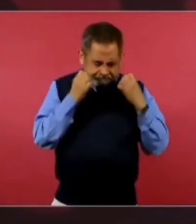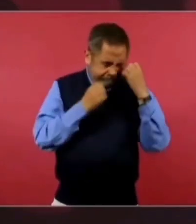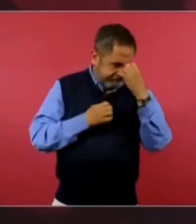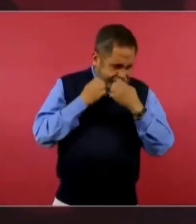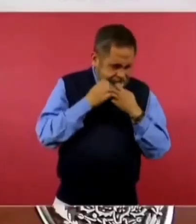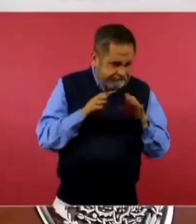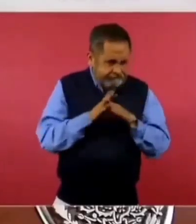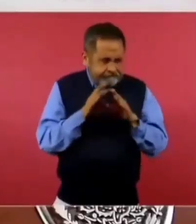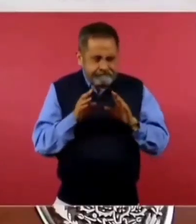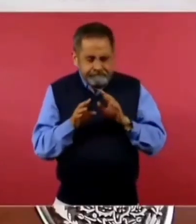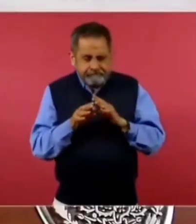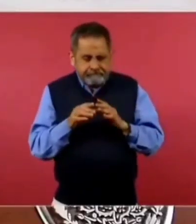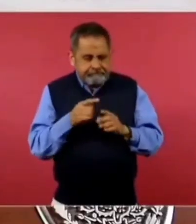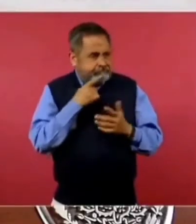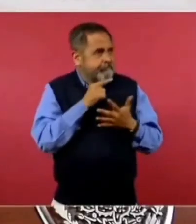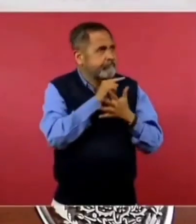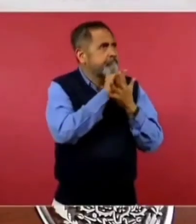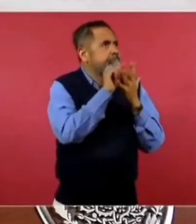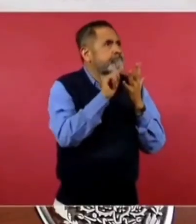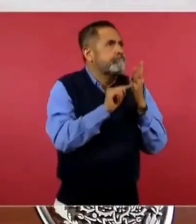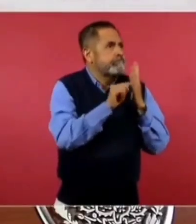análisis, un buen diagnóstico.